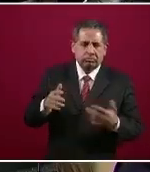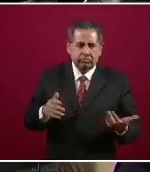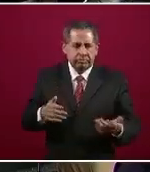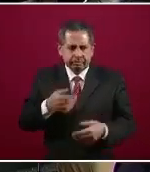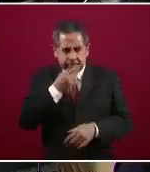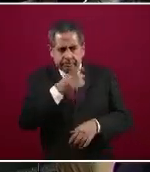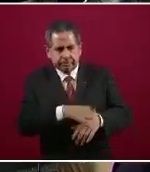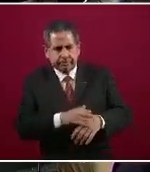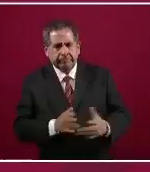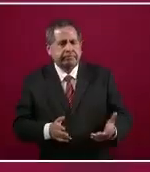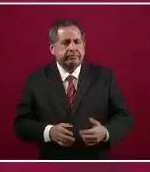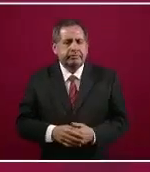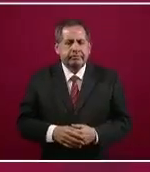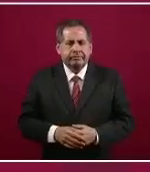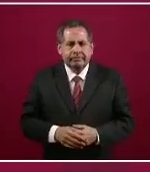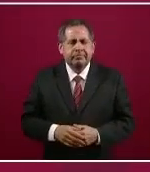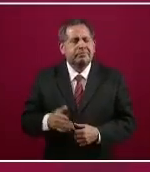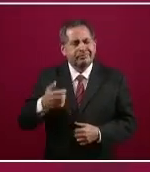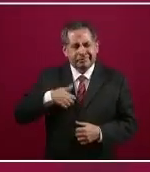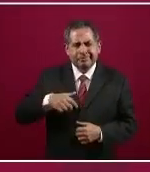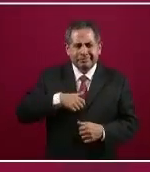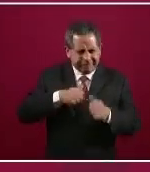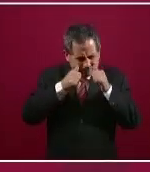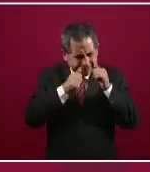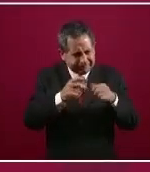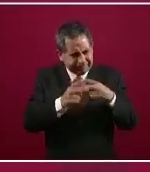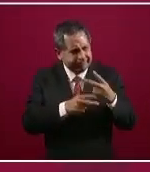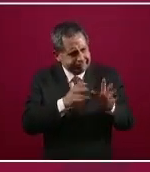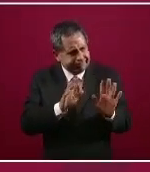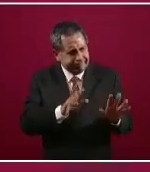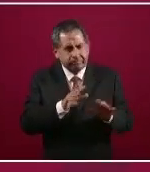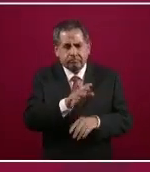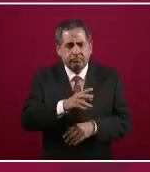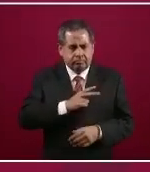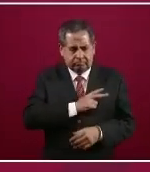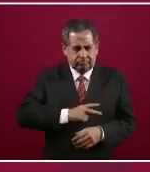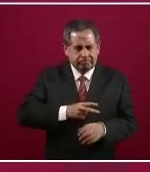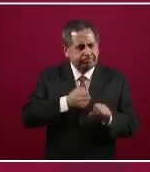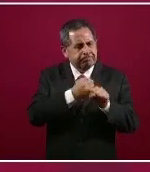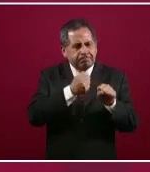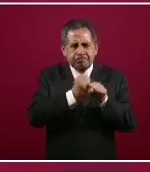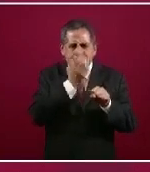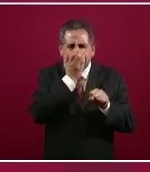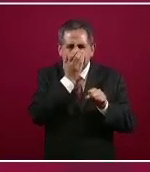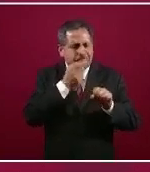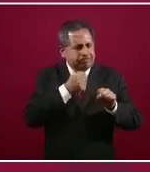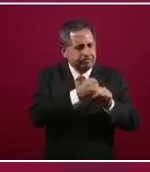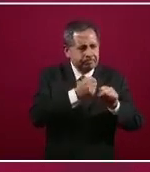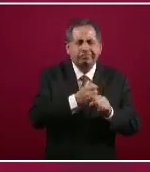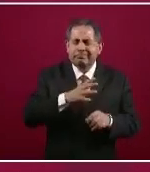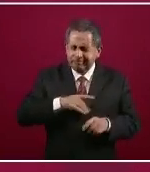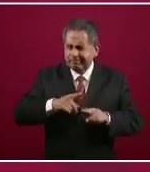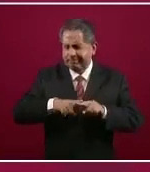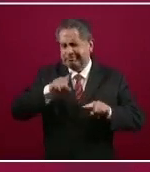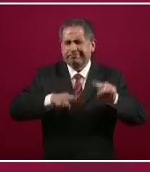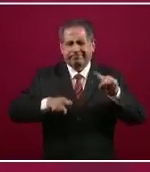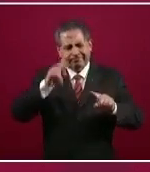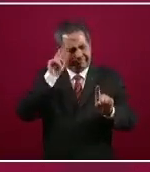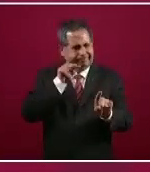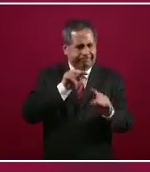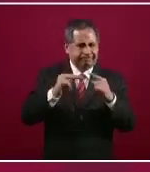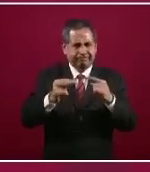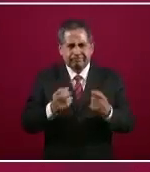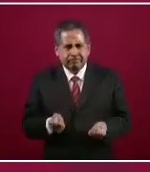que estamos atendiendo lo del fertilizante, sí hay estas discrepancias acerca de